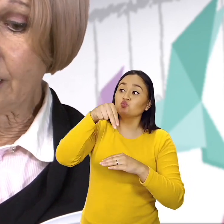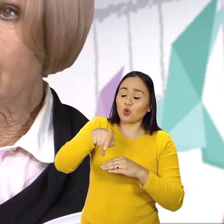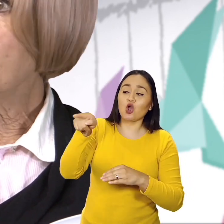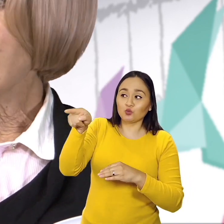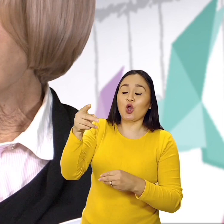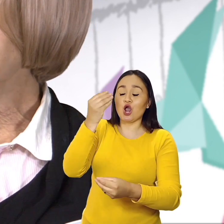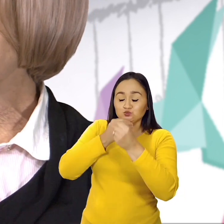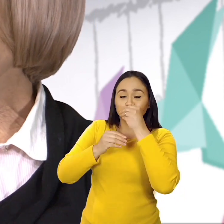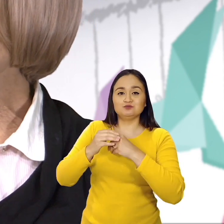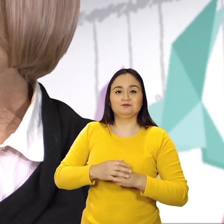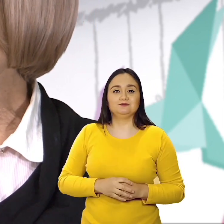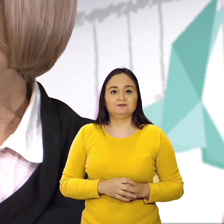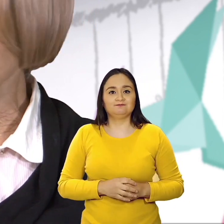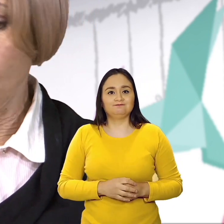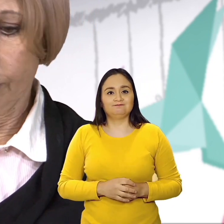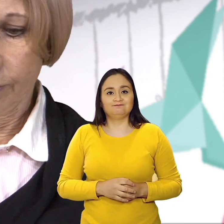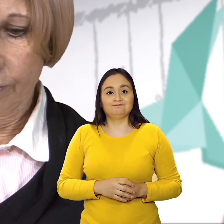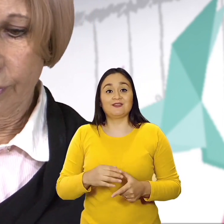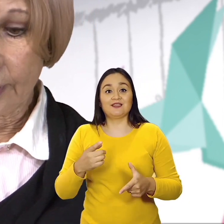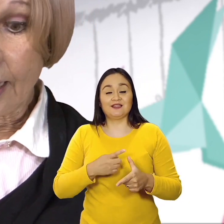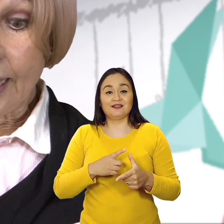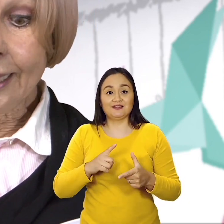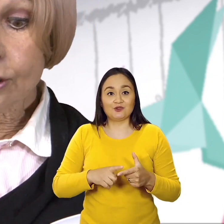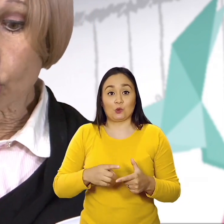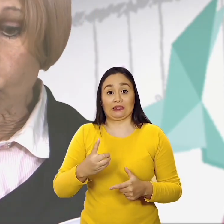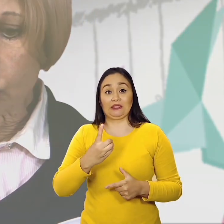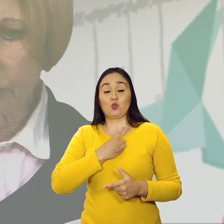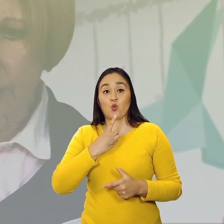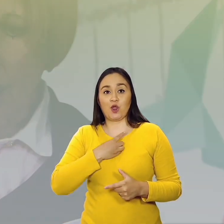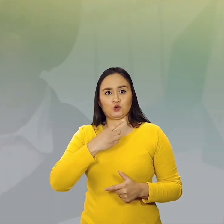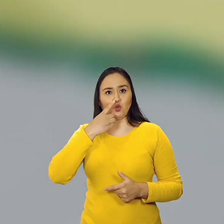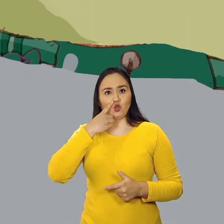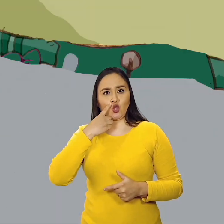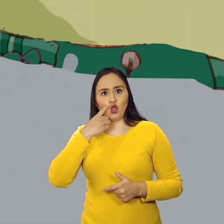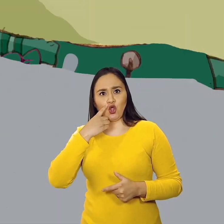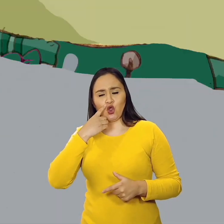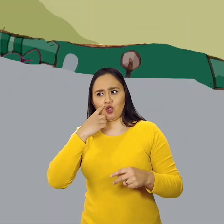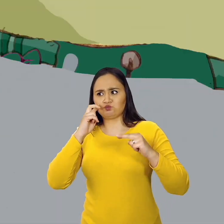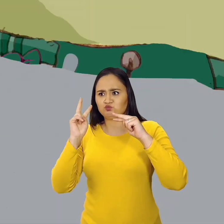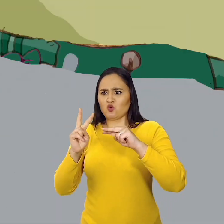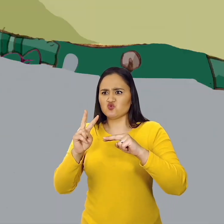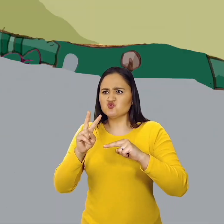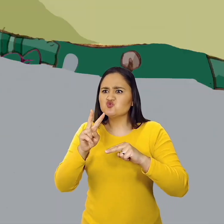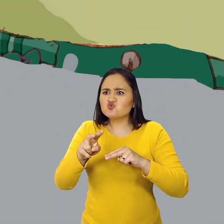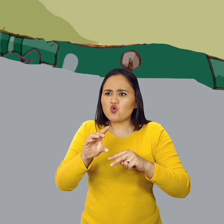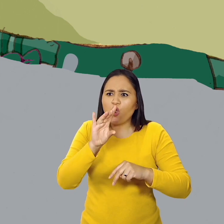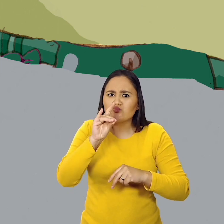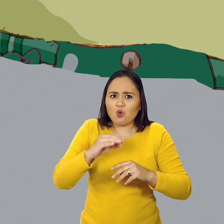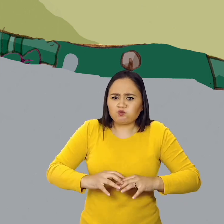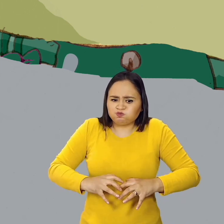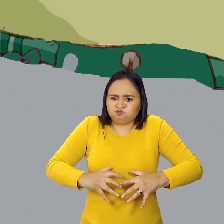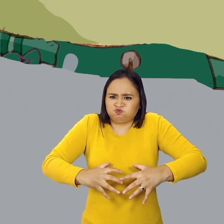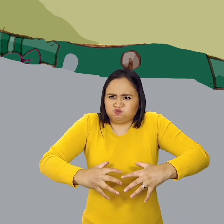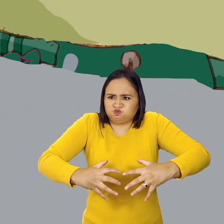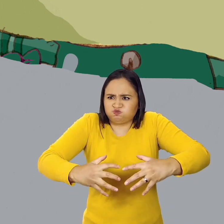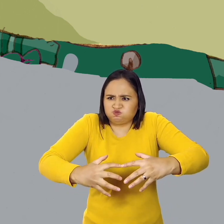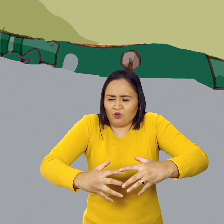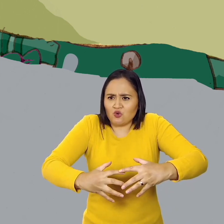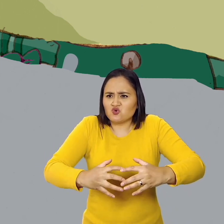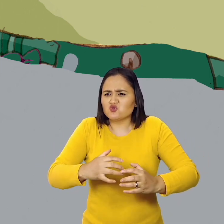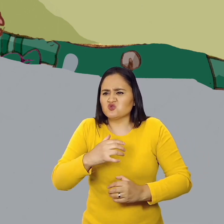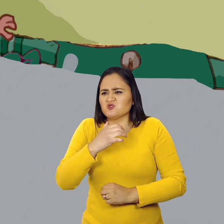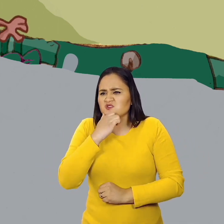me comeré a Pantaleón. Entonces regresó don Ramón, vio la